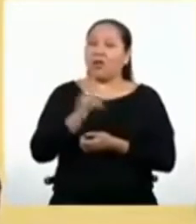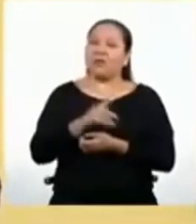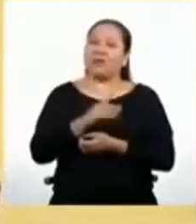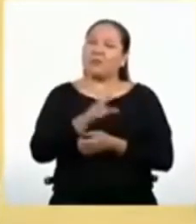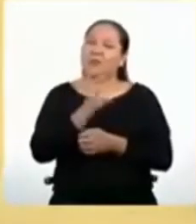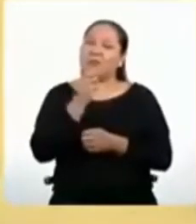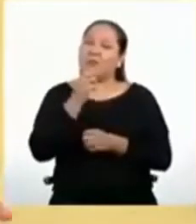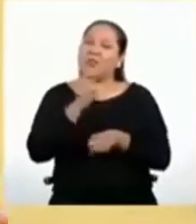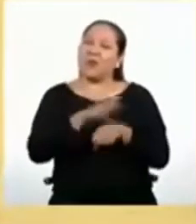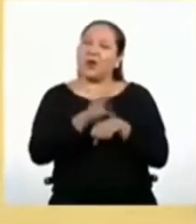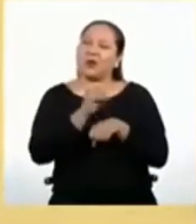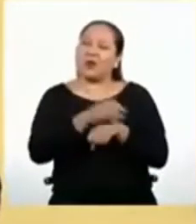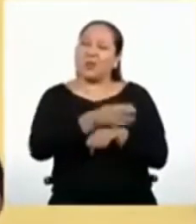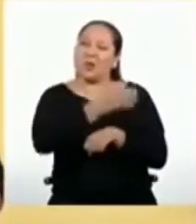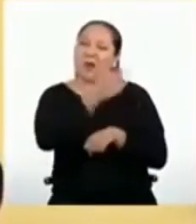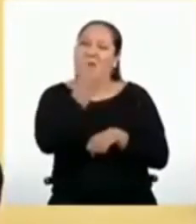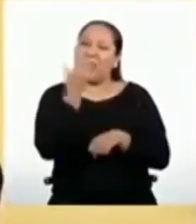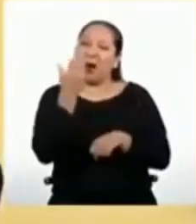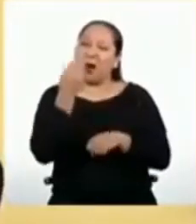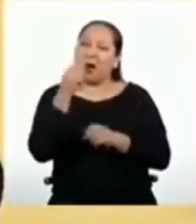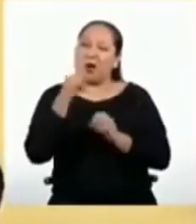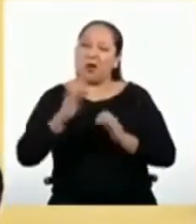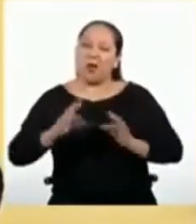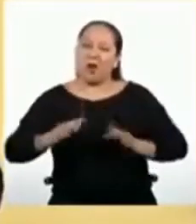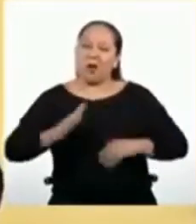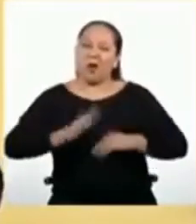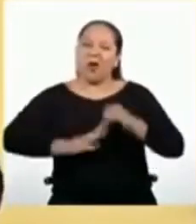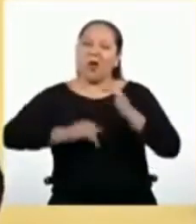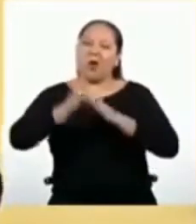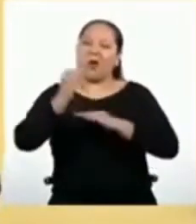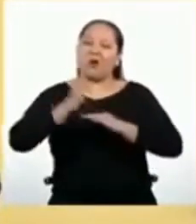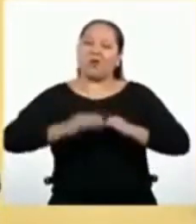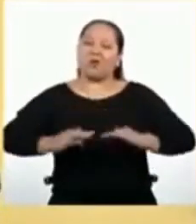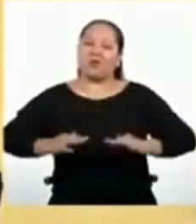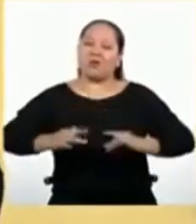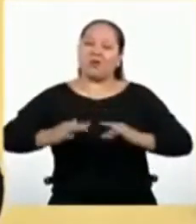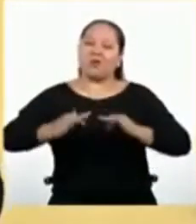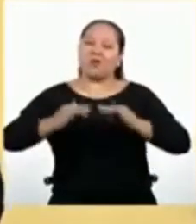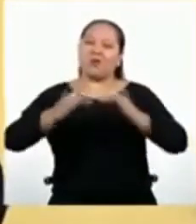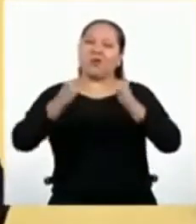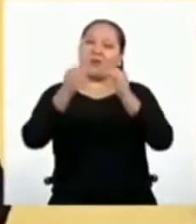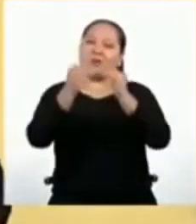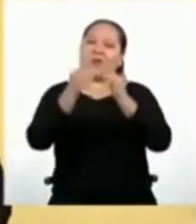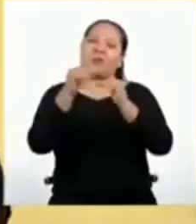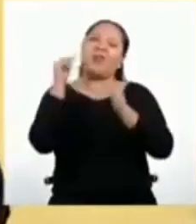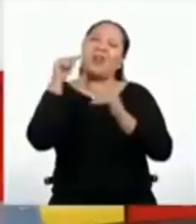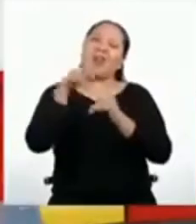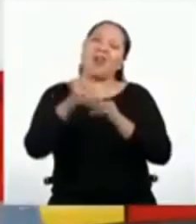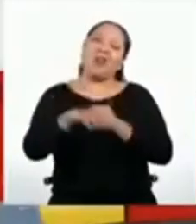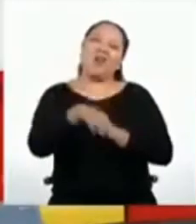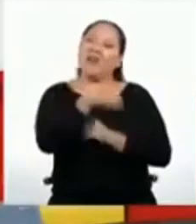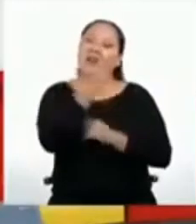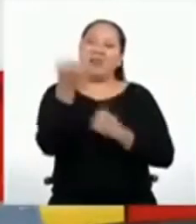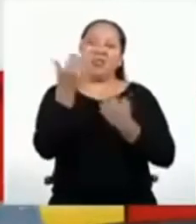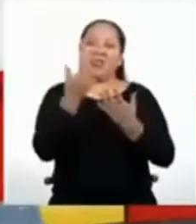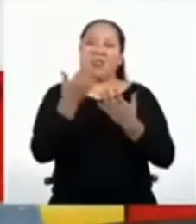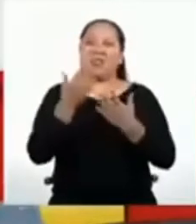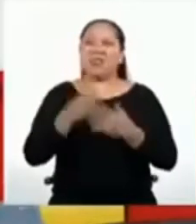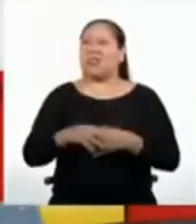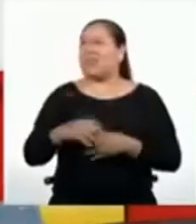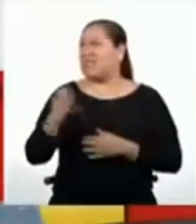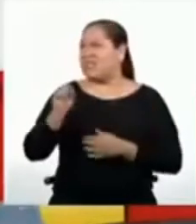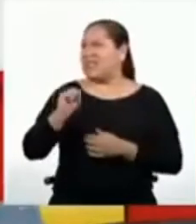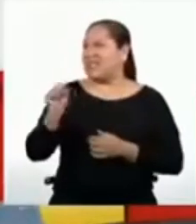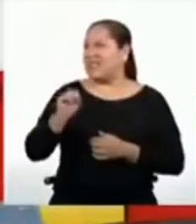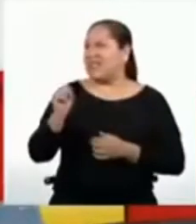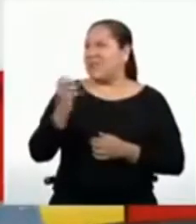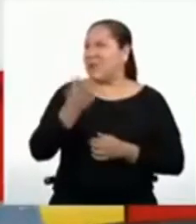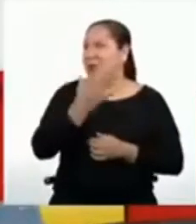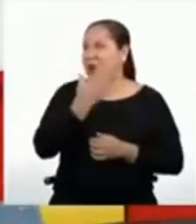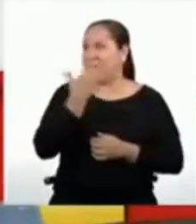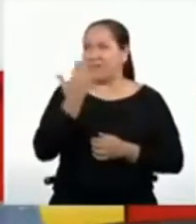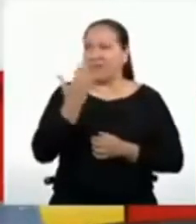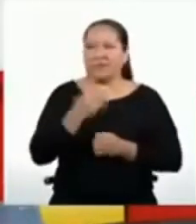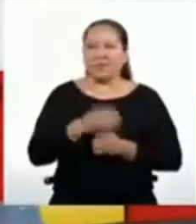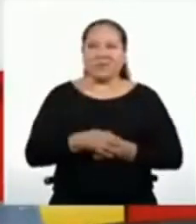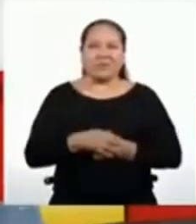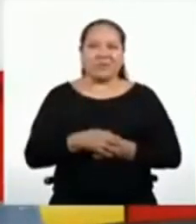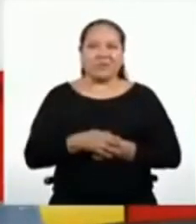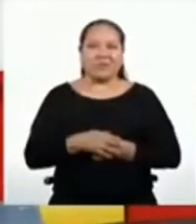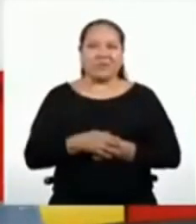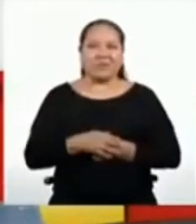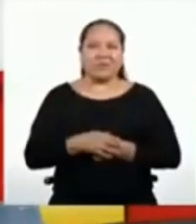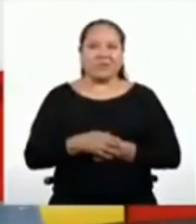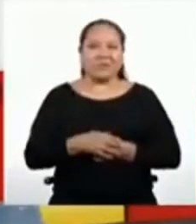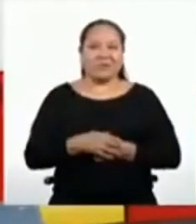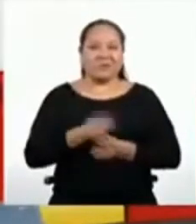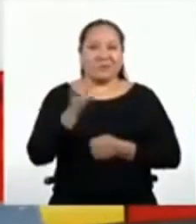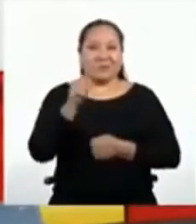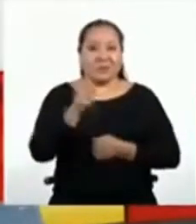los castillos de naipe y luego, cuando ya hayas llegado al techo, pases a otra cosa. Sí, sí, eso me parece mucho mejor. ¿Le